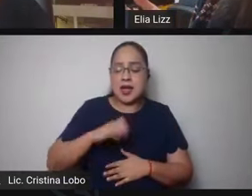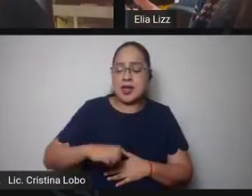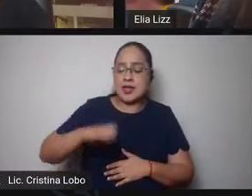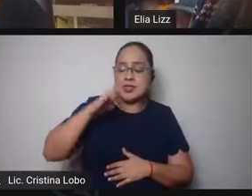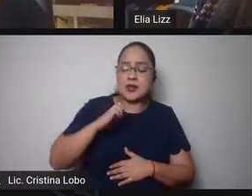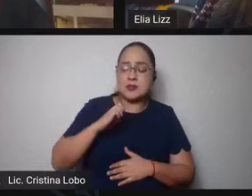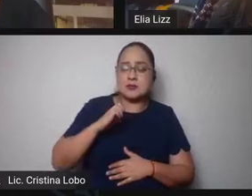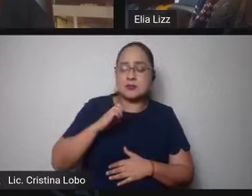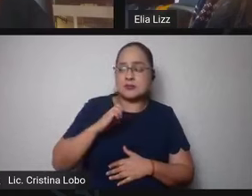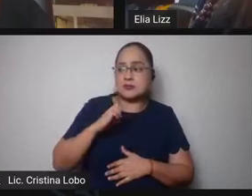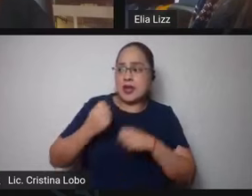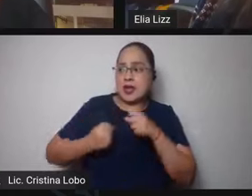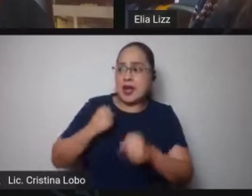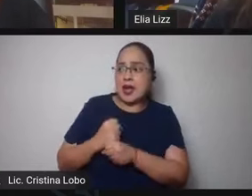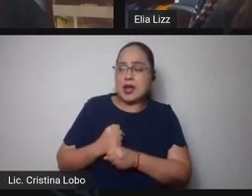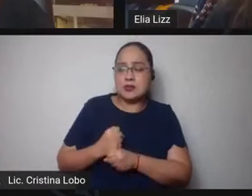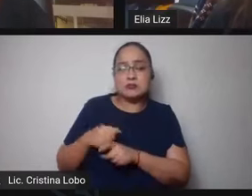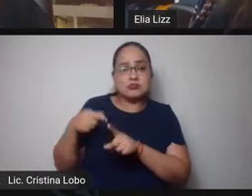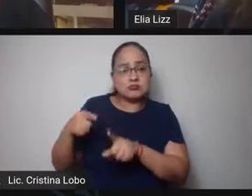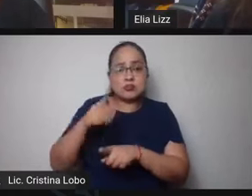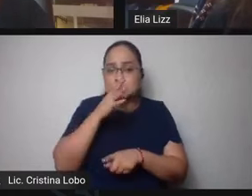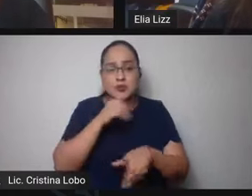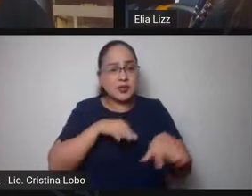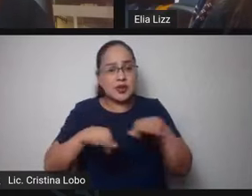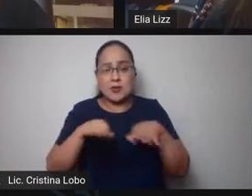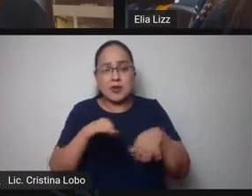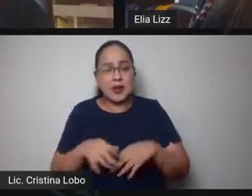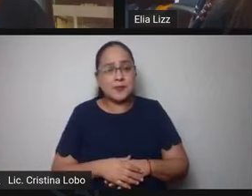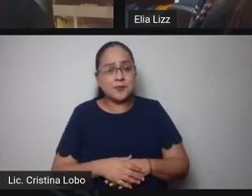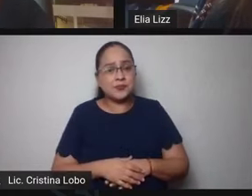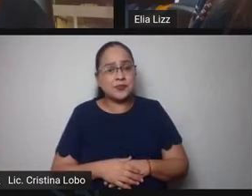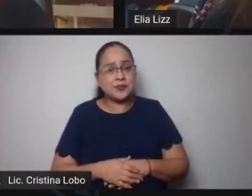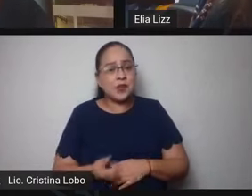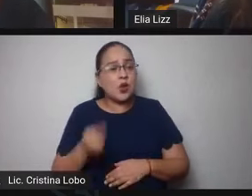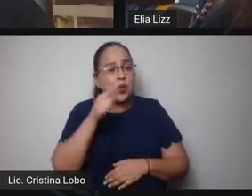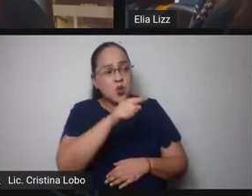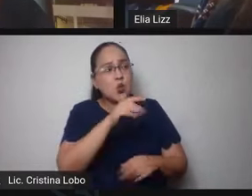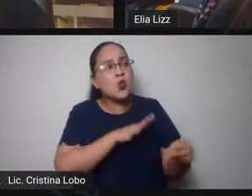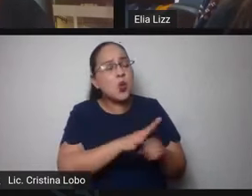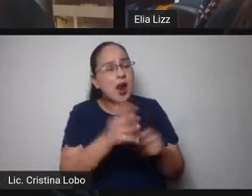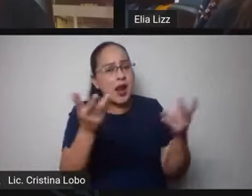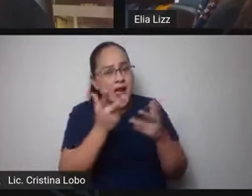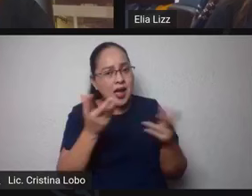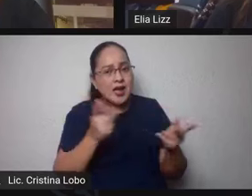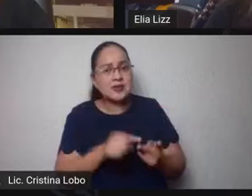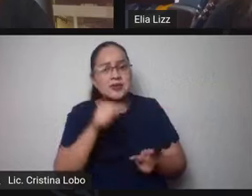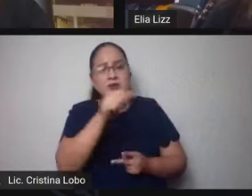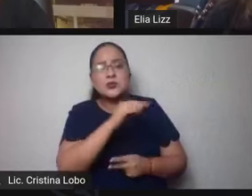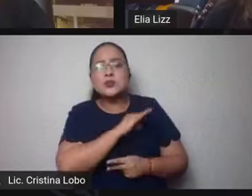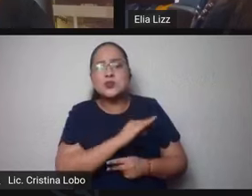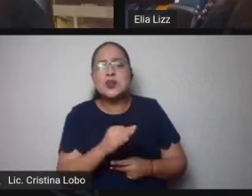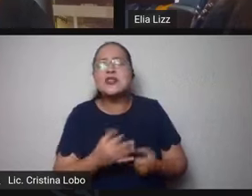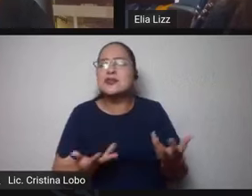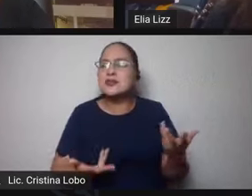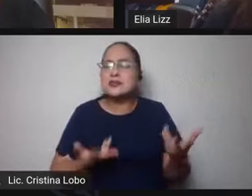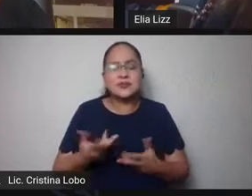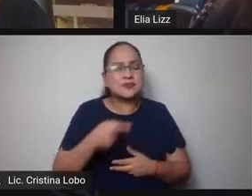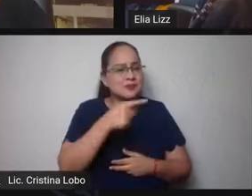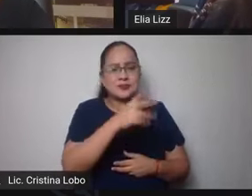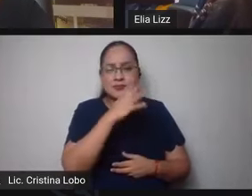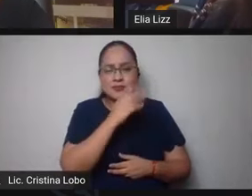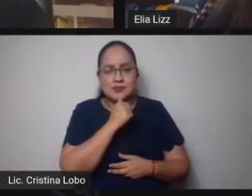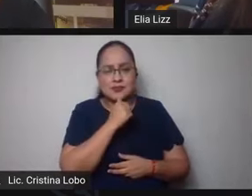trabajando. Ya no le puedes decir, oiga, ¿qué actividades puedes relacionar? ¿Qué actividades me puedes hacer? No, ya no, ahí viene